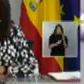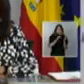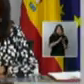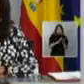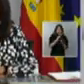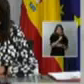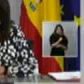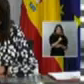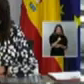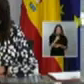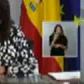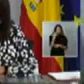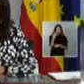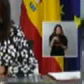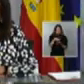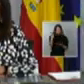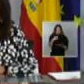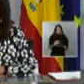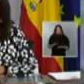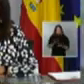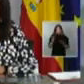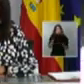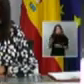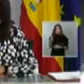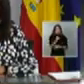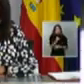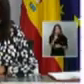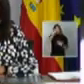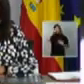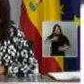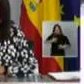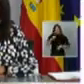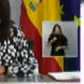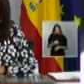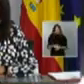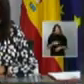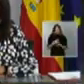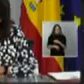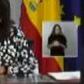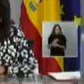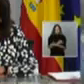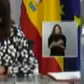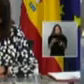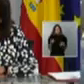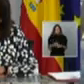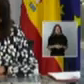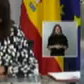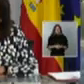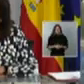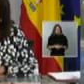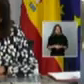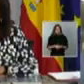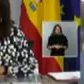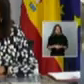no es de un día para otro. Hay que acostumbrarse a tener esas costumbres de conducción eficiente. Y evidentemente